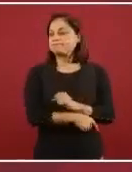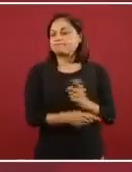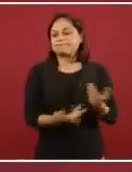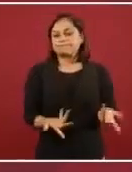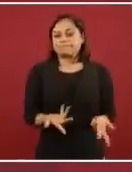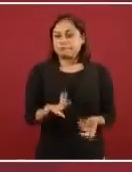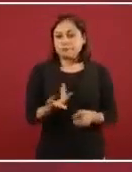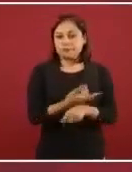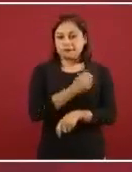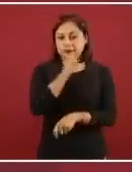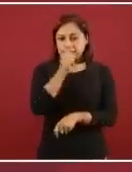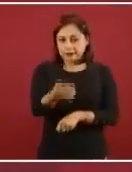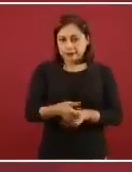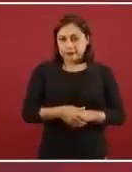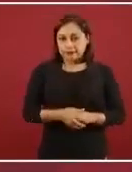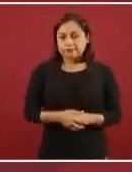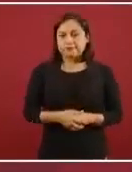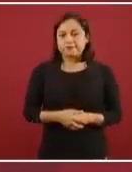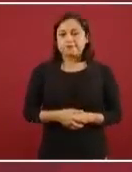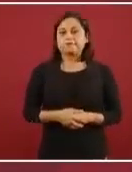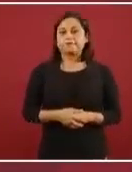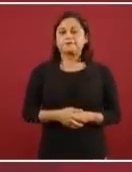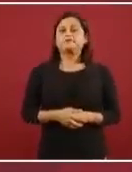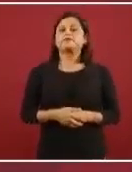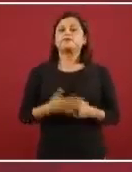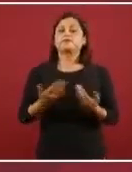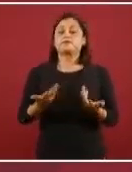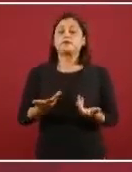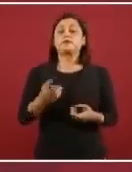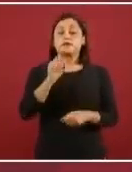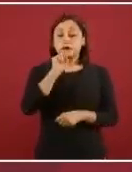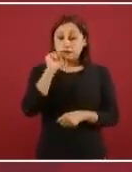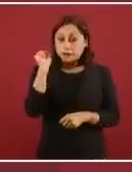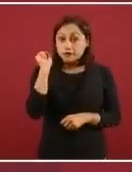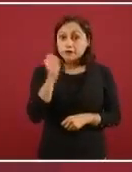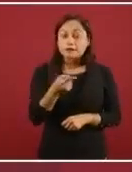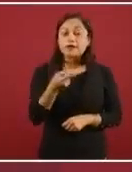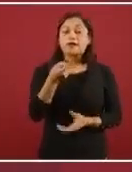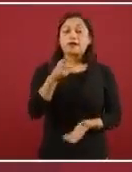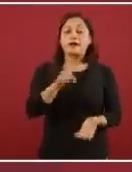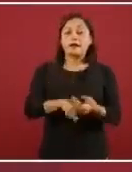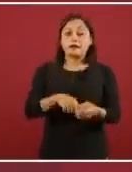Ayuda si el secretario de Seguridad Pública del estado